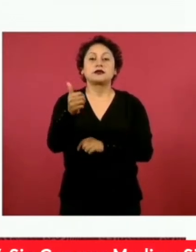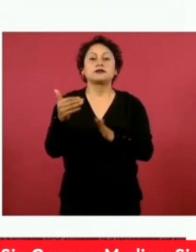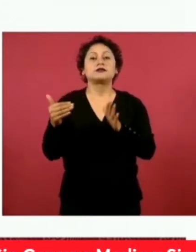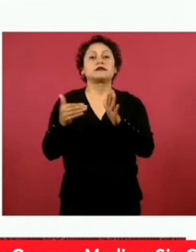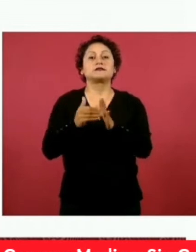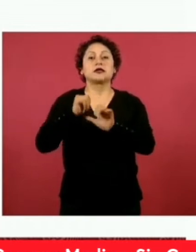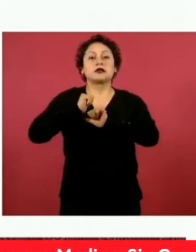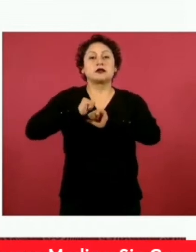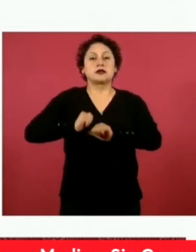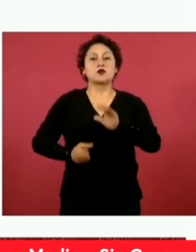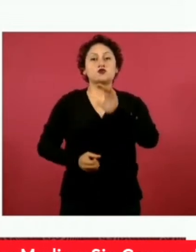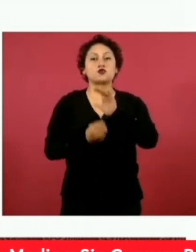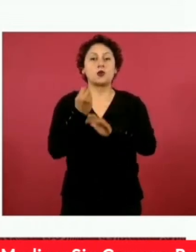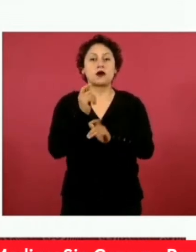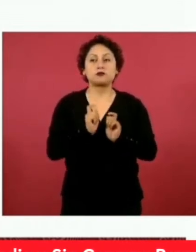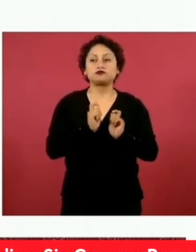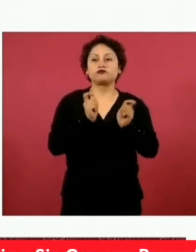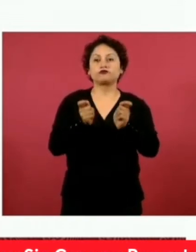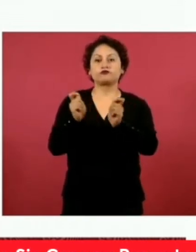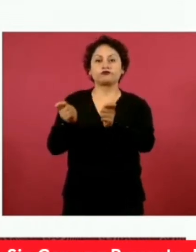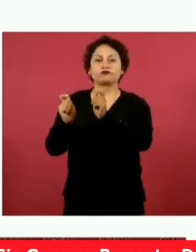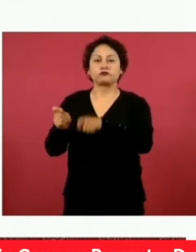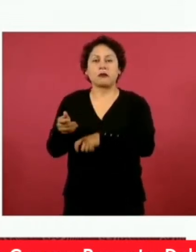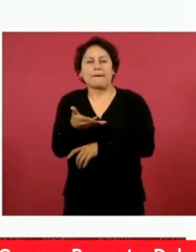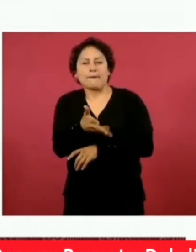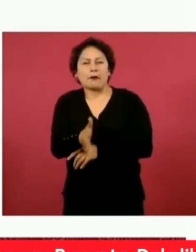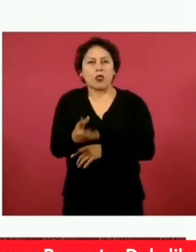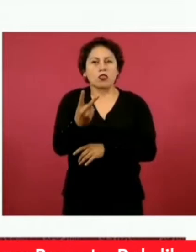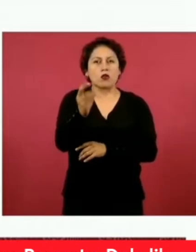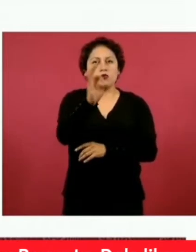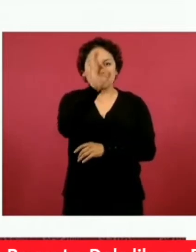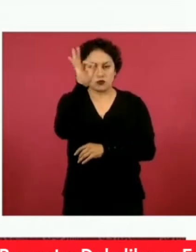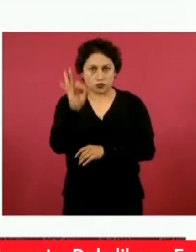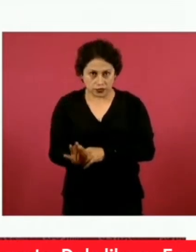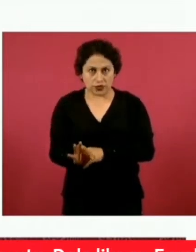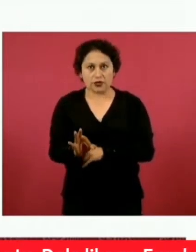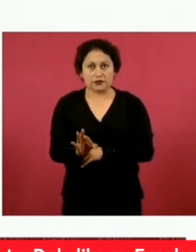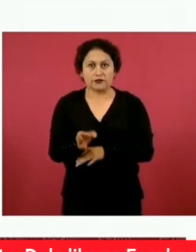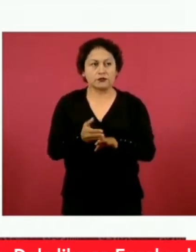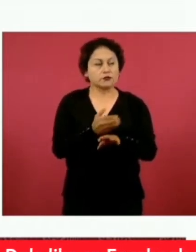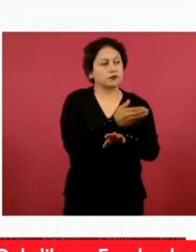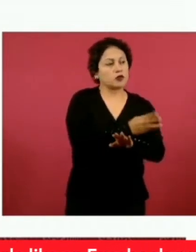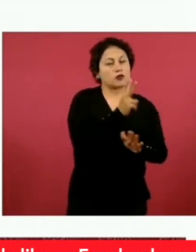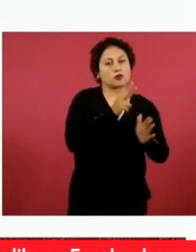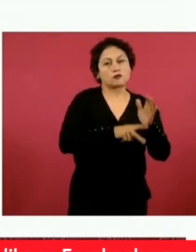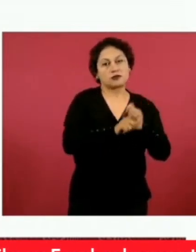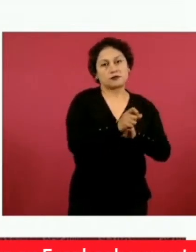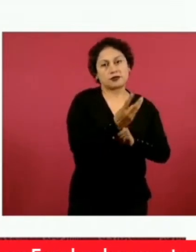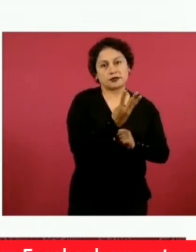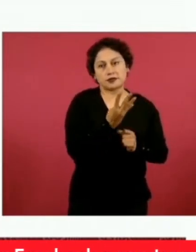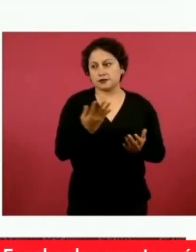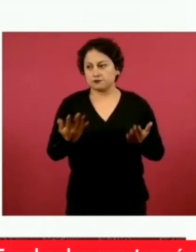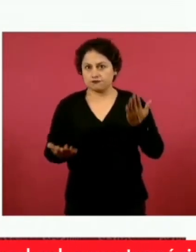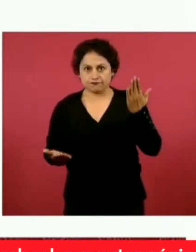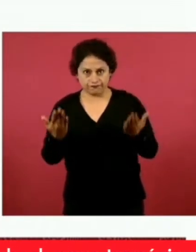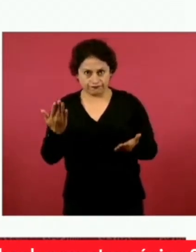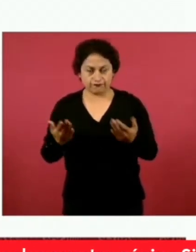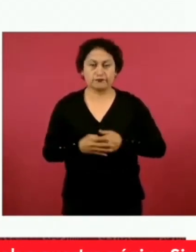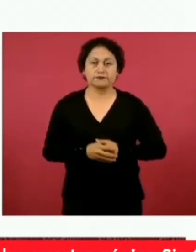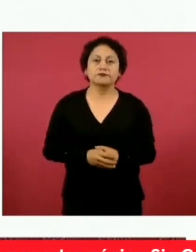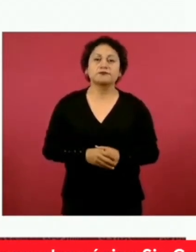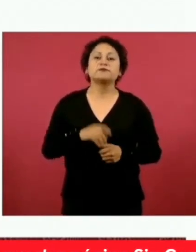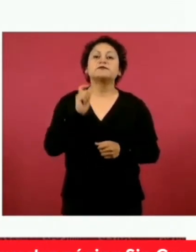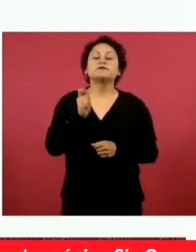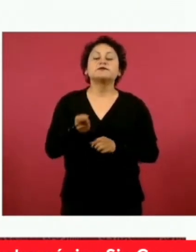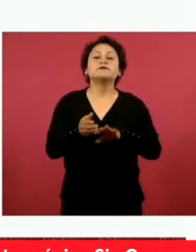trabajo más o menos el 2%, más que en 2023. A lo largo del sexenio se han generado un promedio